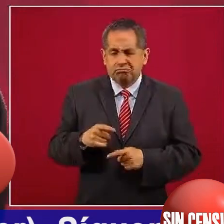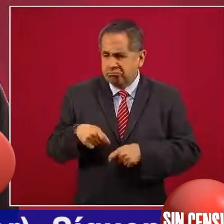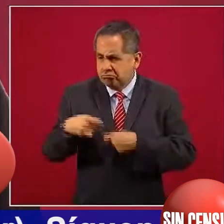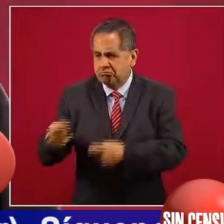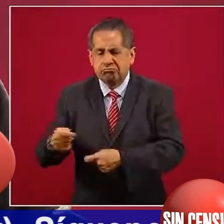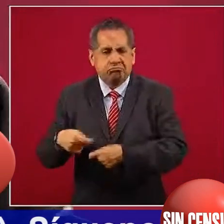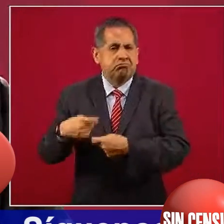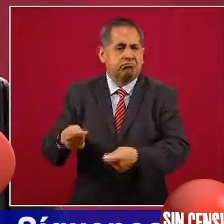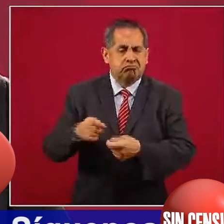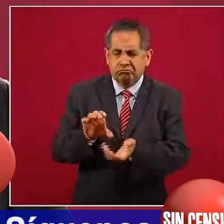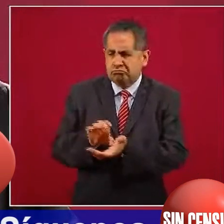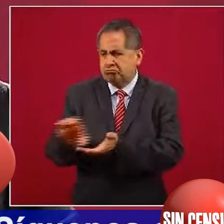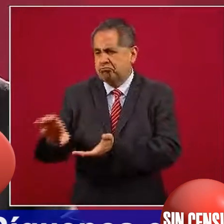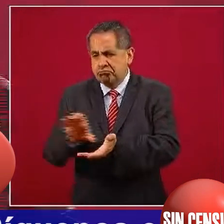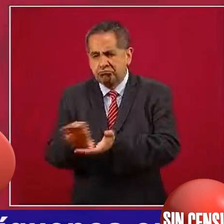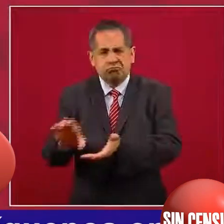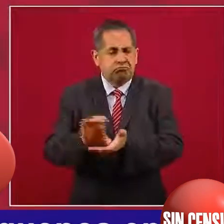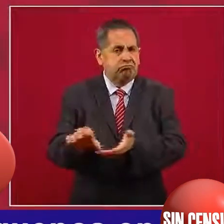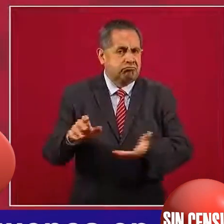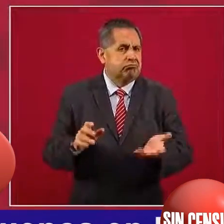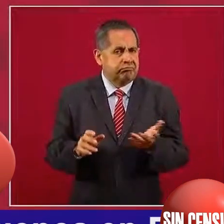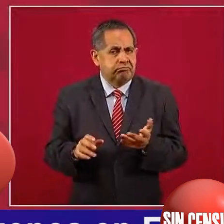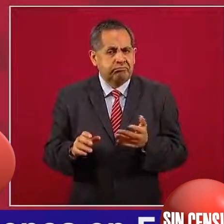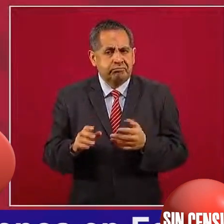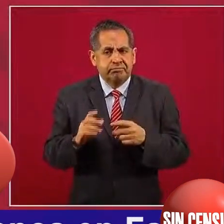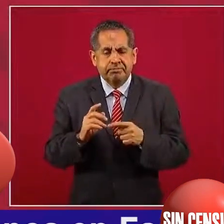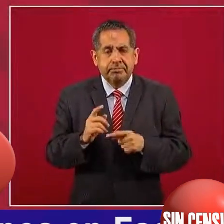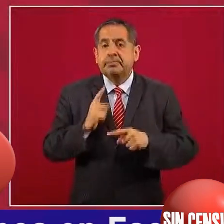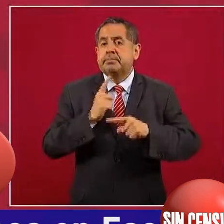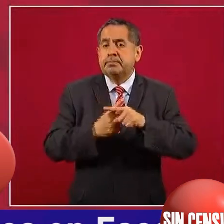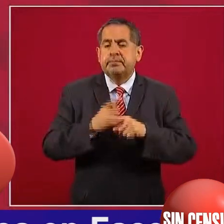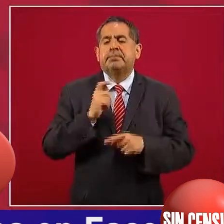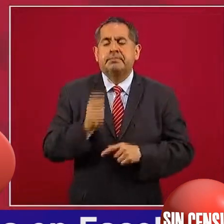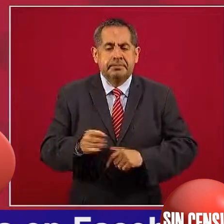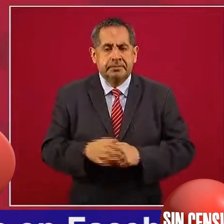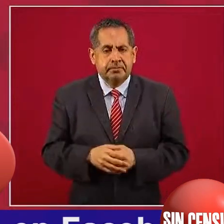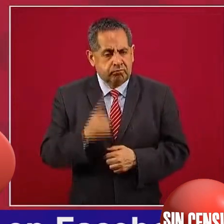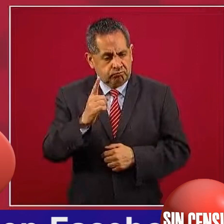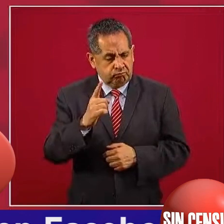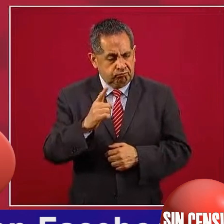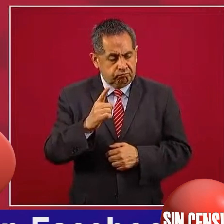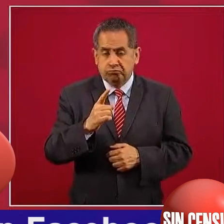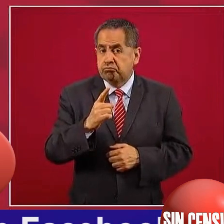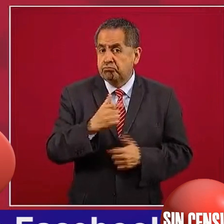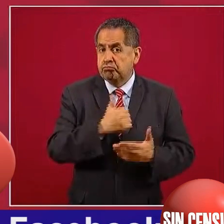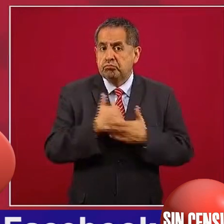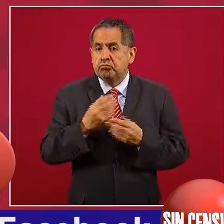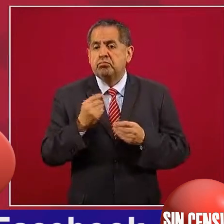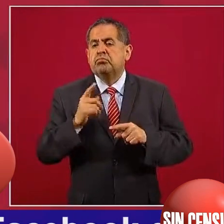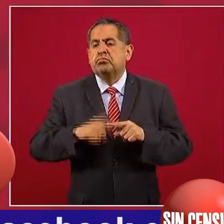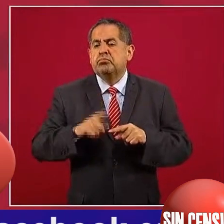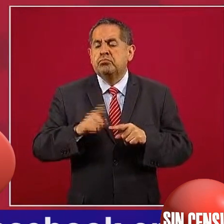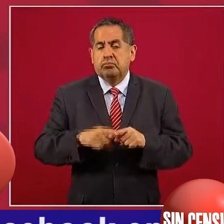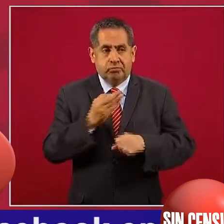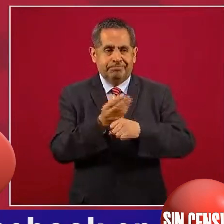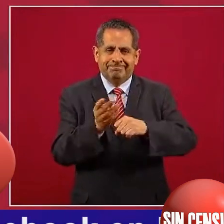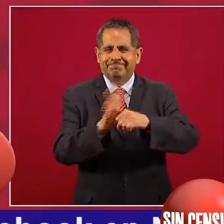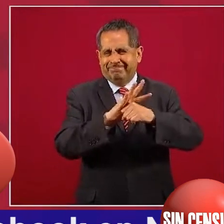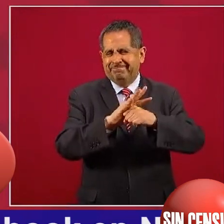y se está complementando esto con algo que nos ha estado ayudando frente a la